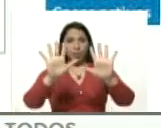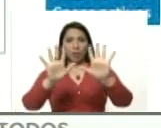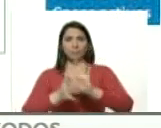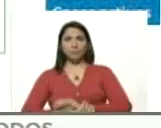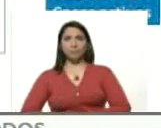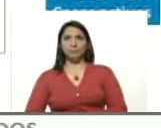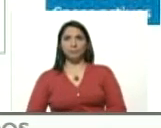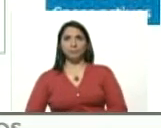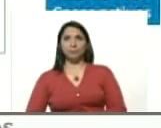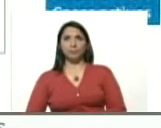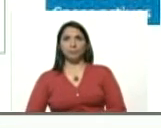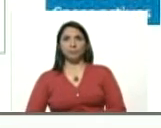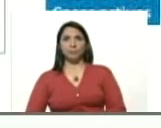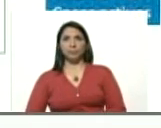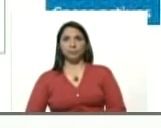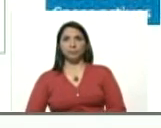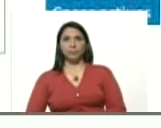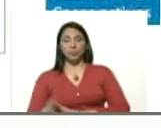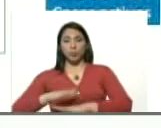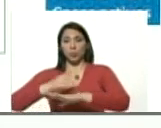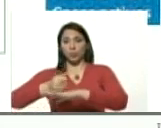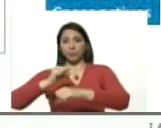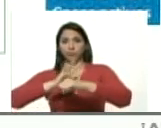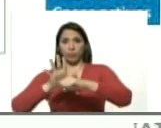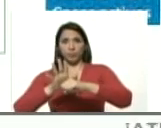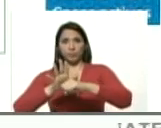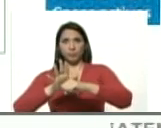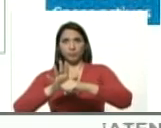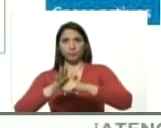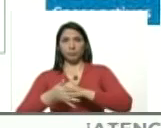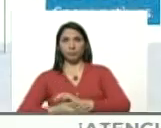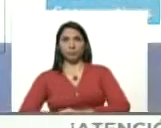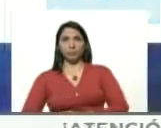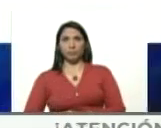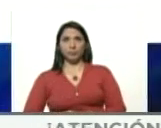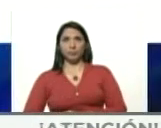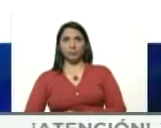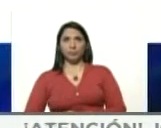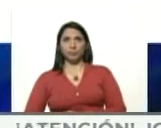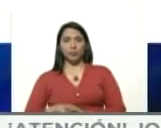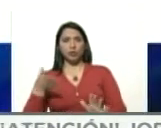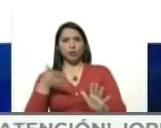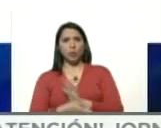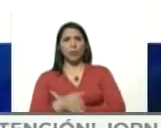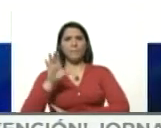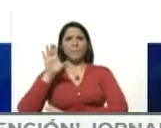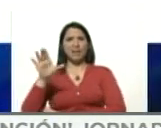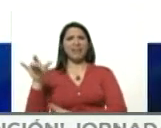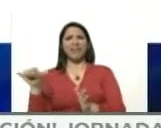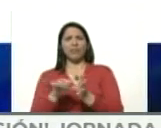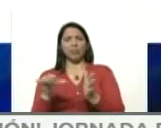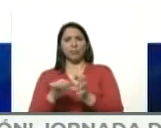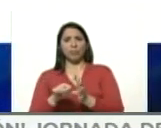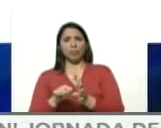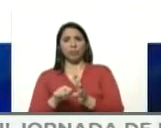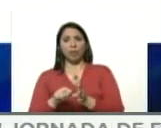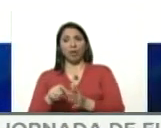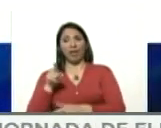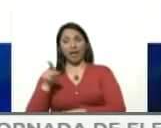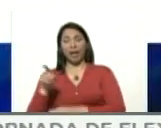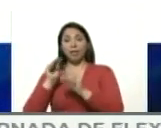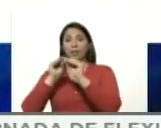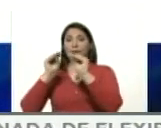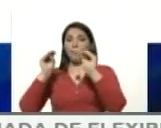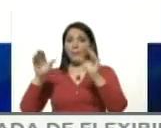personas fallecidas a causa del COVID en Venezuela. Sobre el país de origen, y por eso el